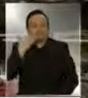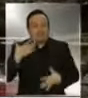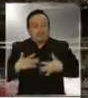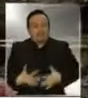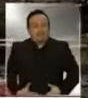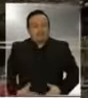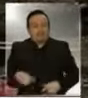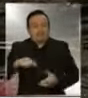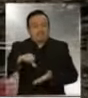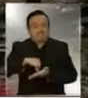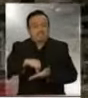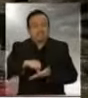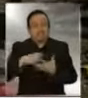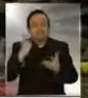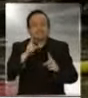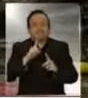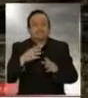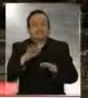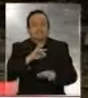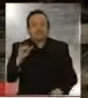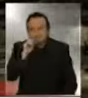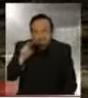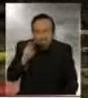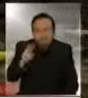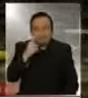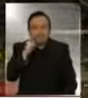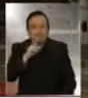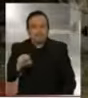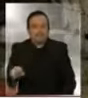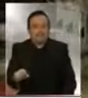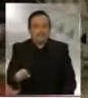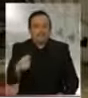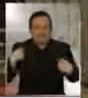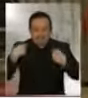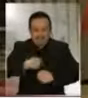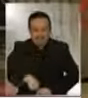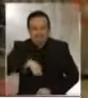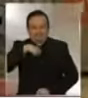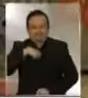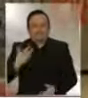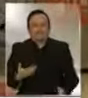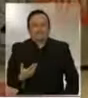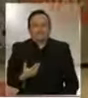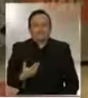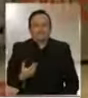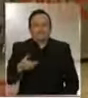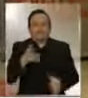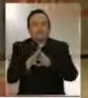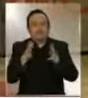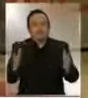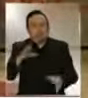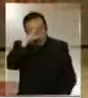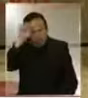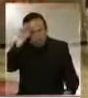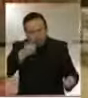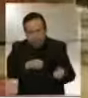muebles en el centro para que no sean posteriormente identificados. Coméntanos un poco, ¿cuántas son las compañías de bomberos que han llegado al lugar para poder